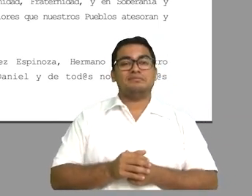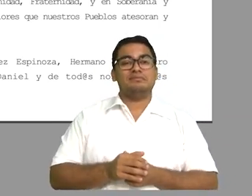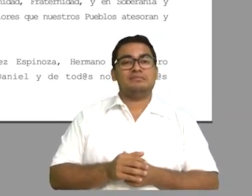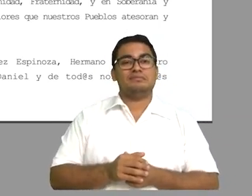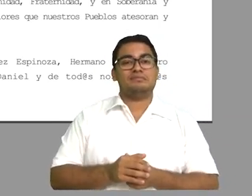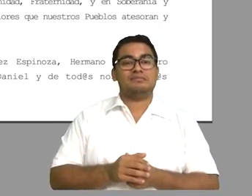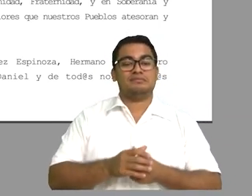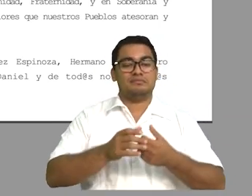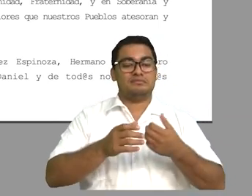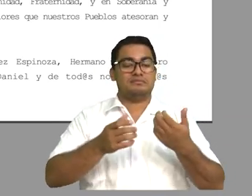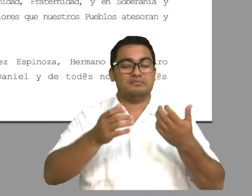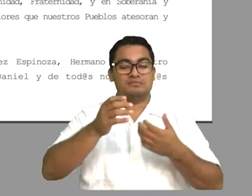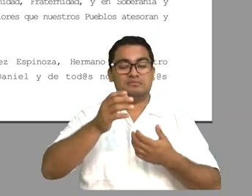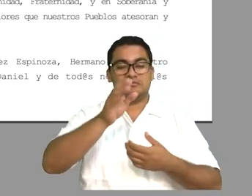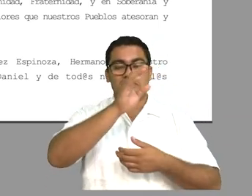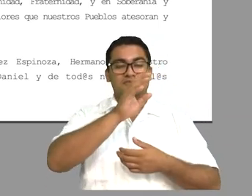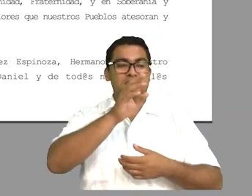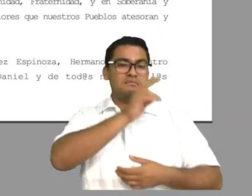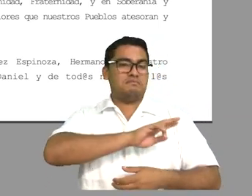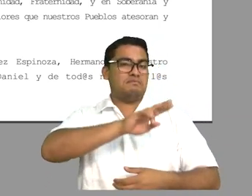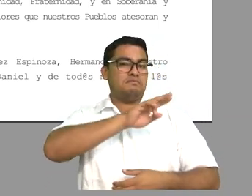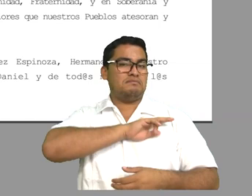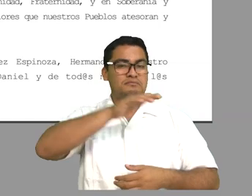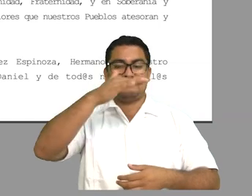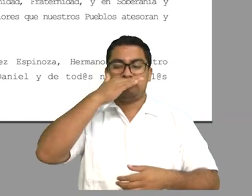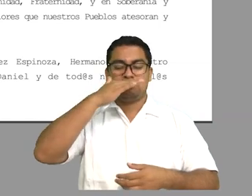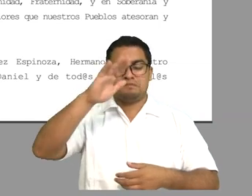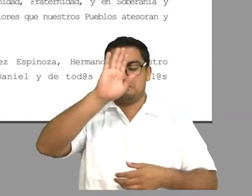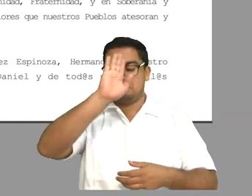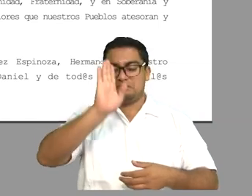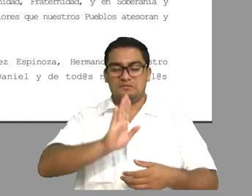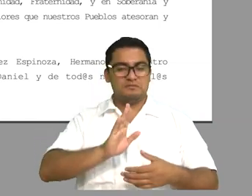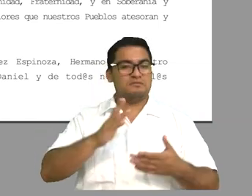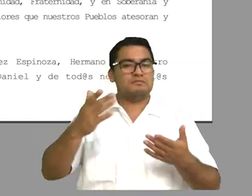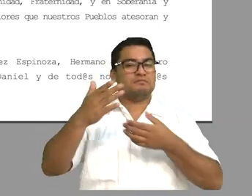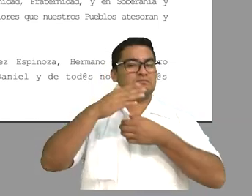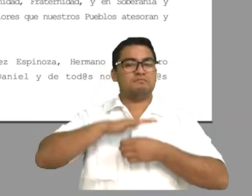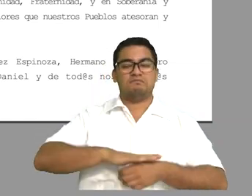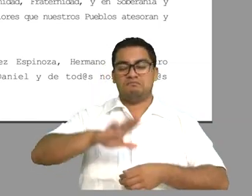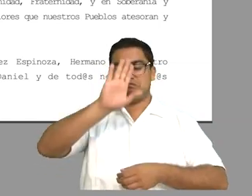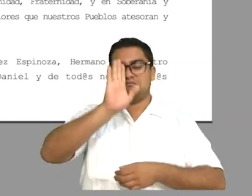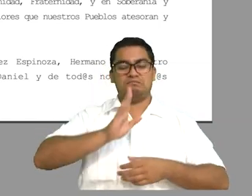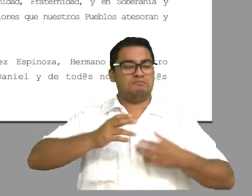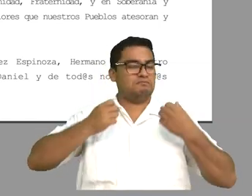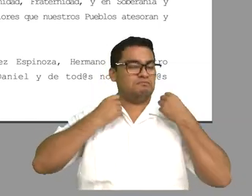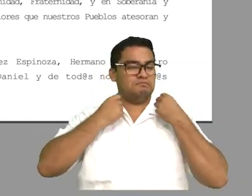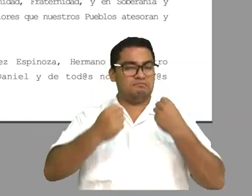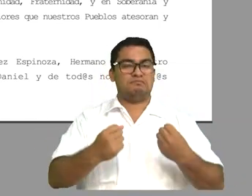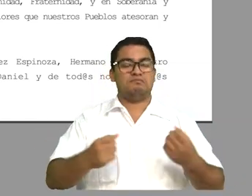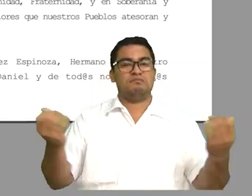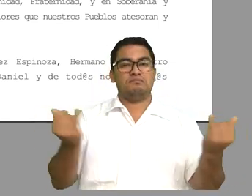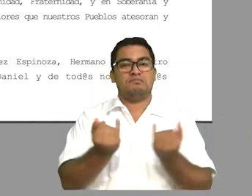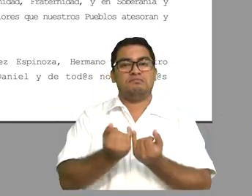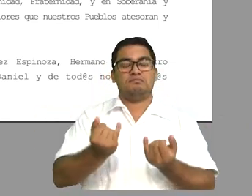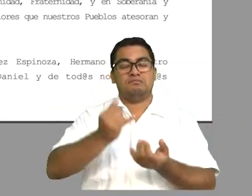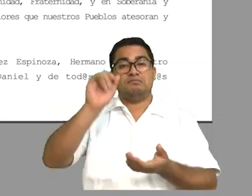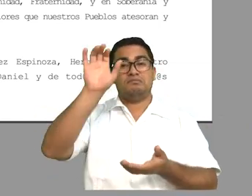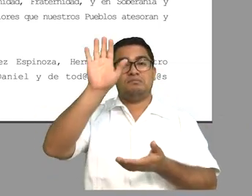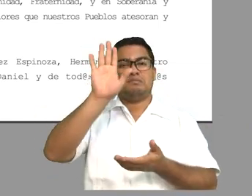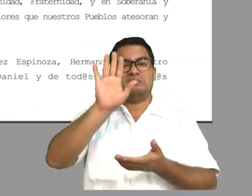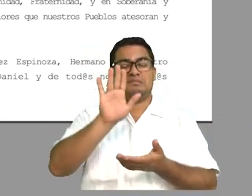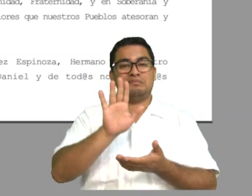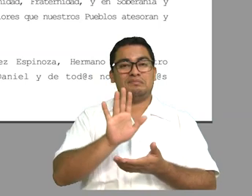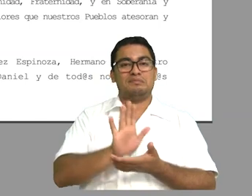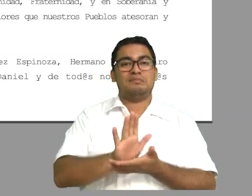Nunca doblegó sus principios y valores, como corresponde con ese espíritu imbatible